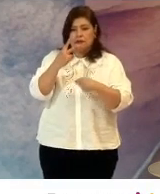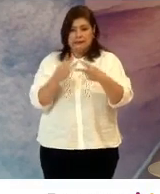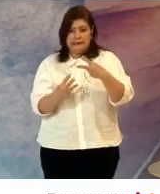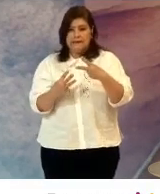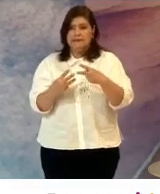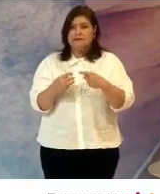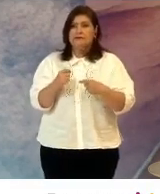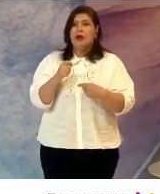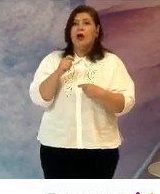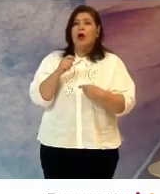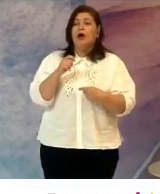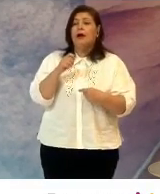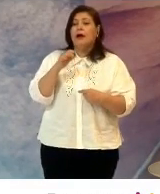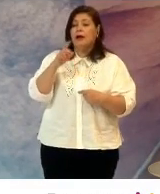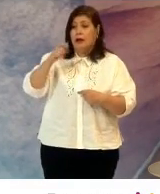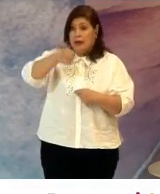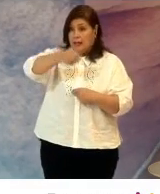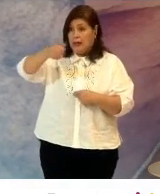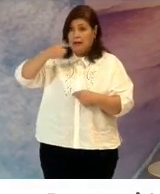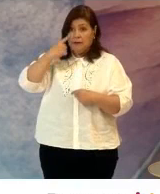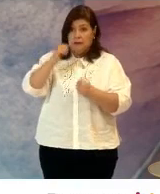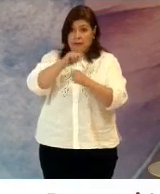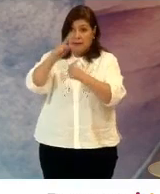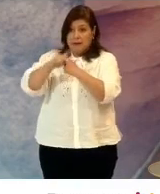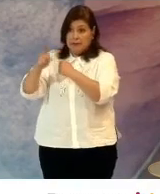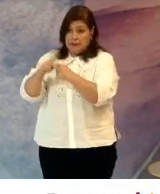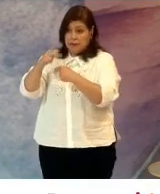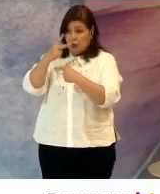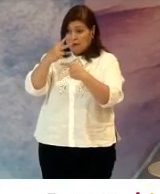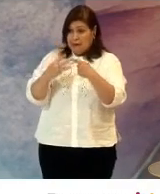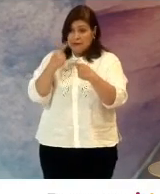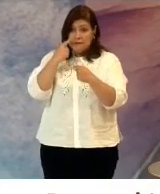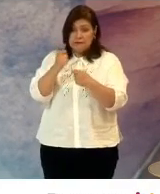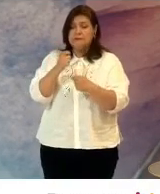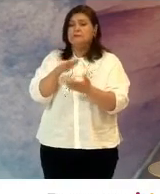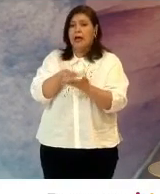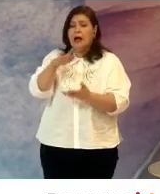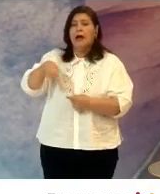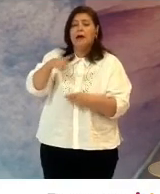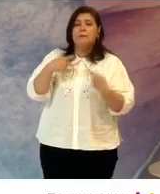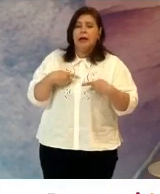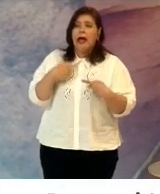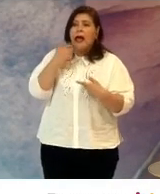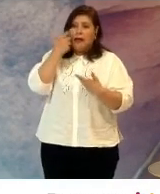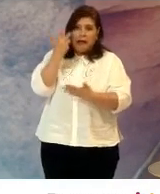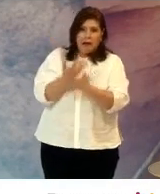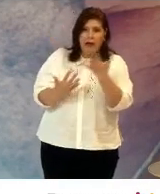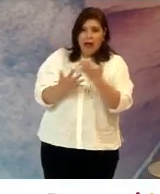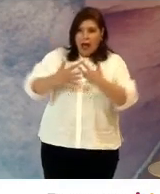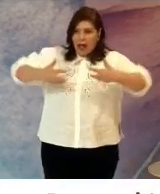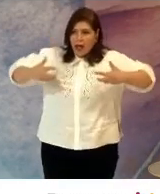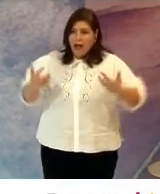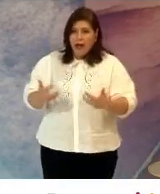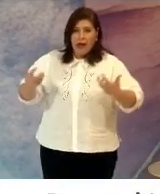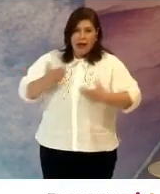hoy en cada país, estaban dispuestos a hacer algo.